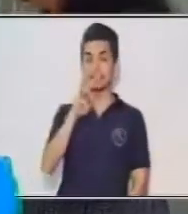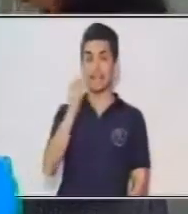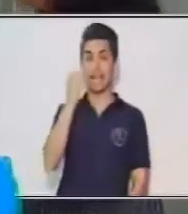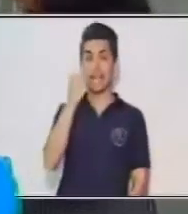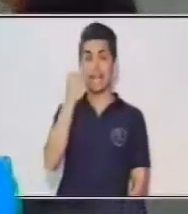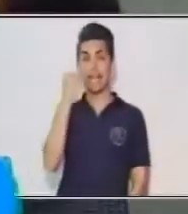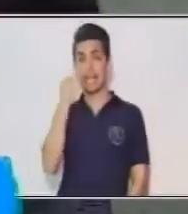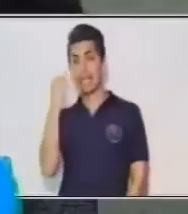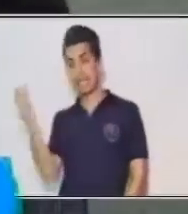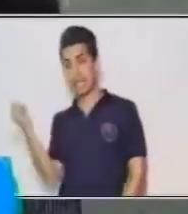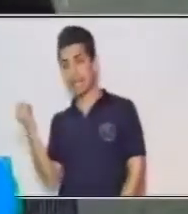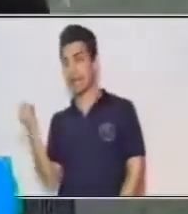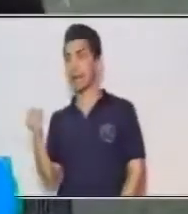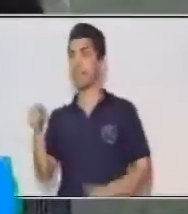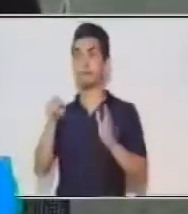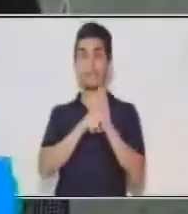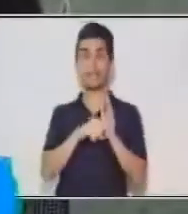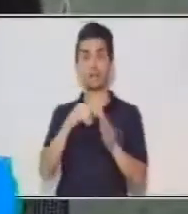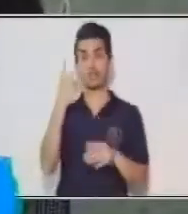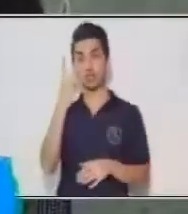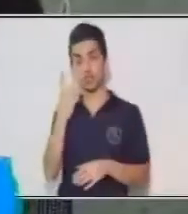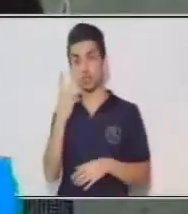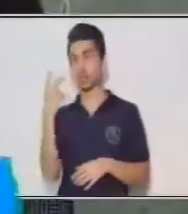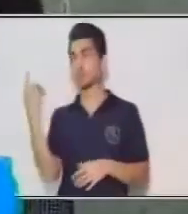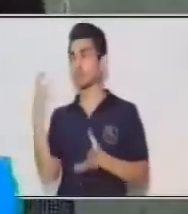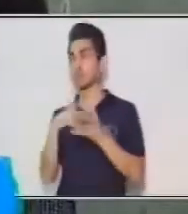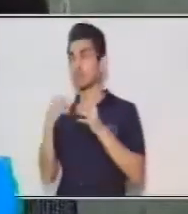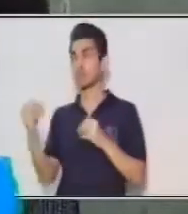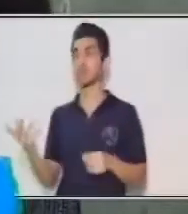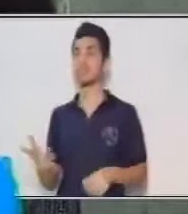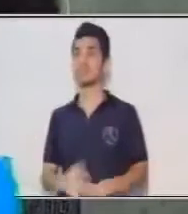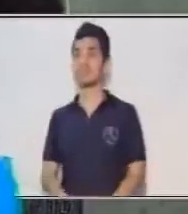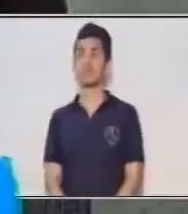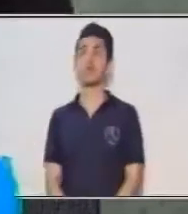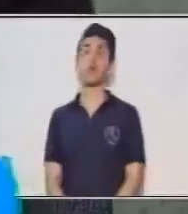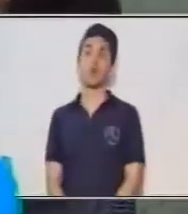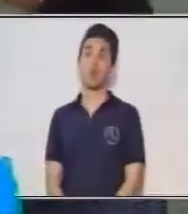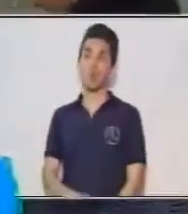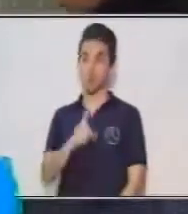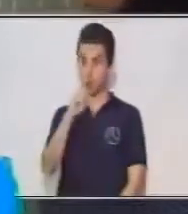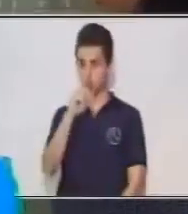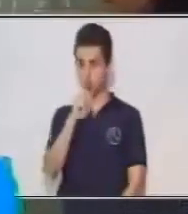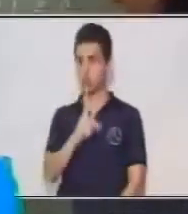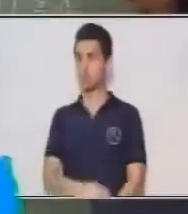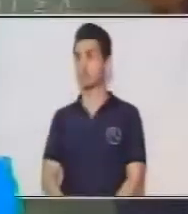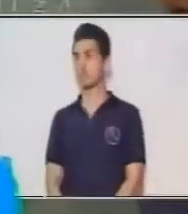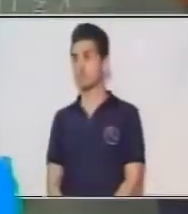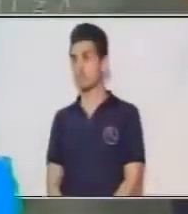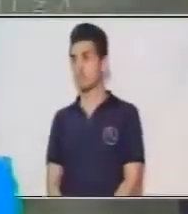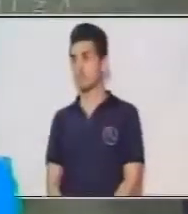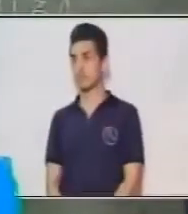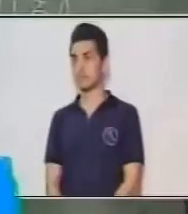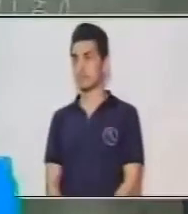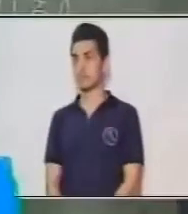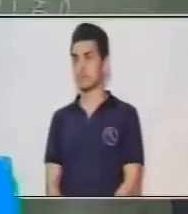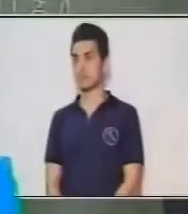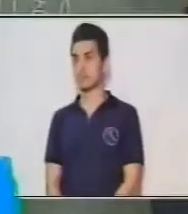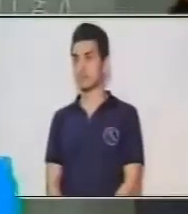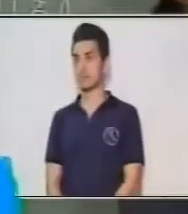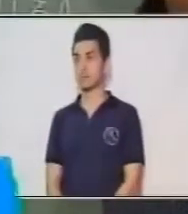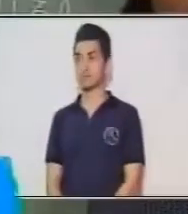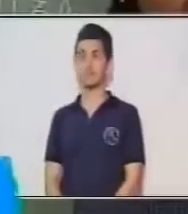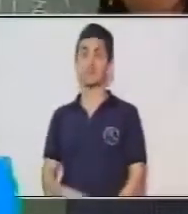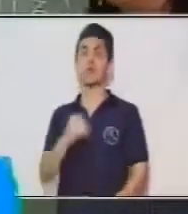2. ¿Cuánto nos queda? Muy bien. Nos quedaría 1. Y por último, nos